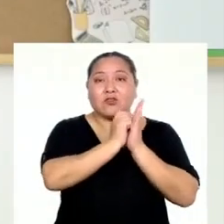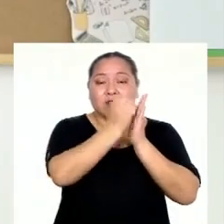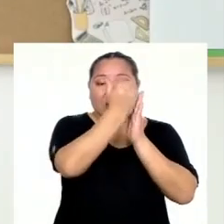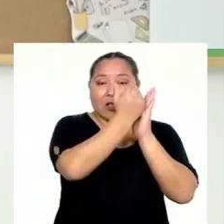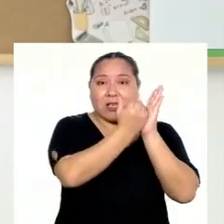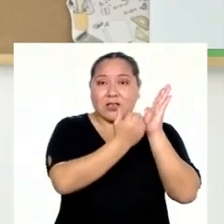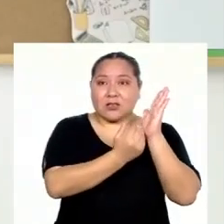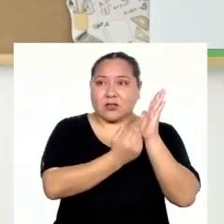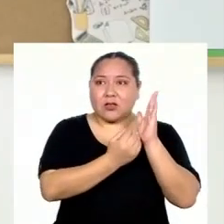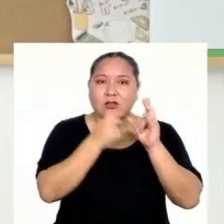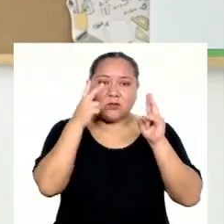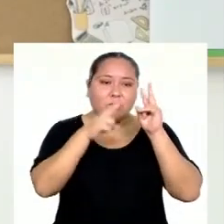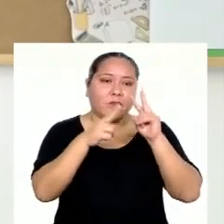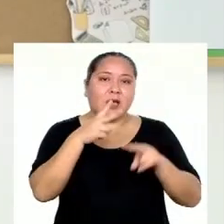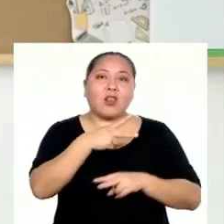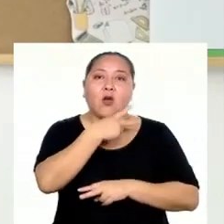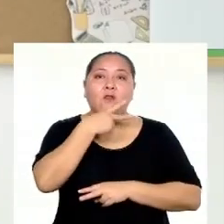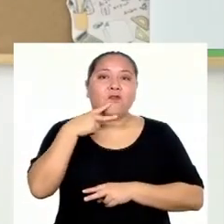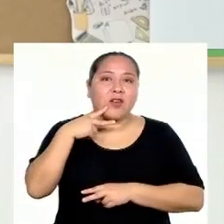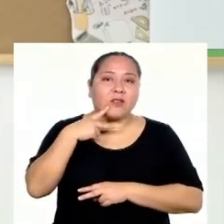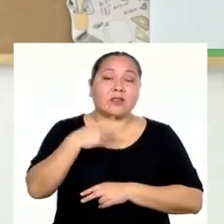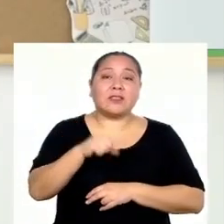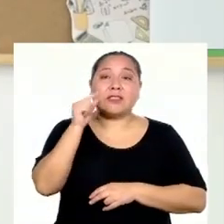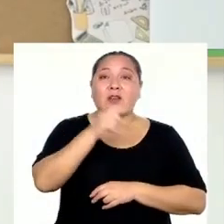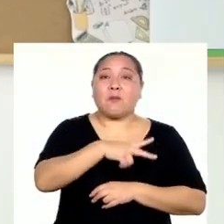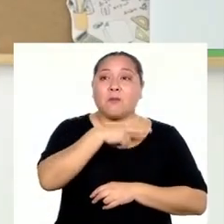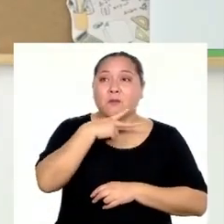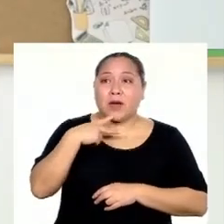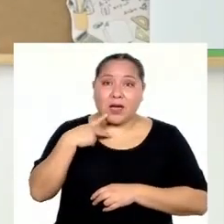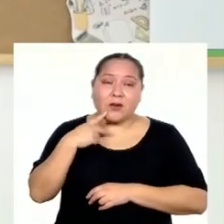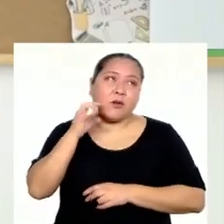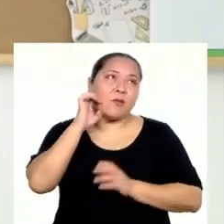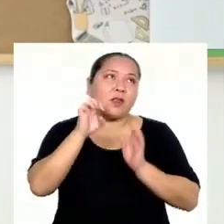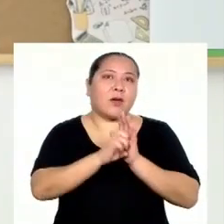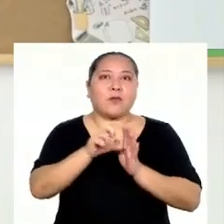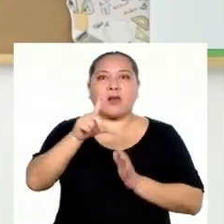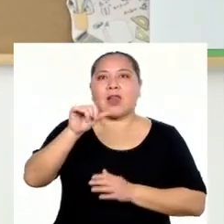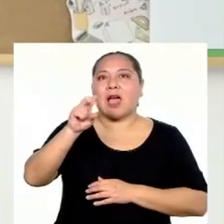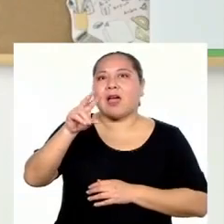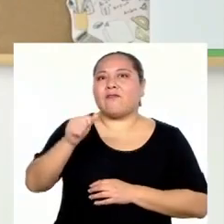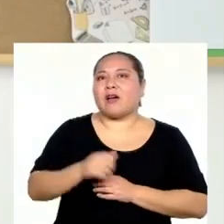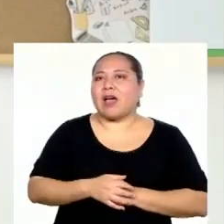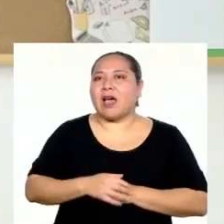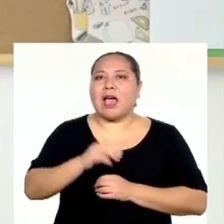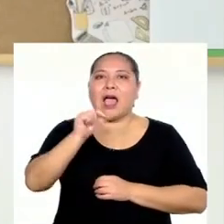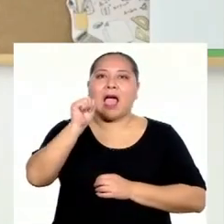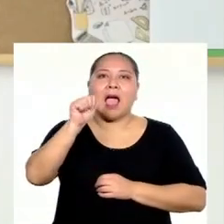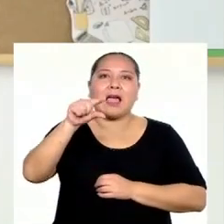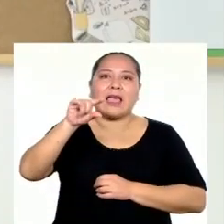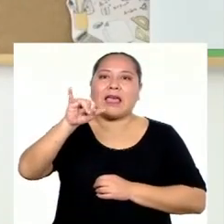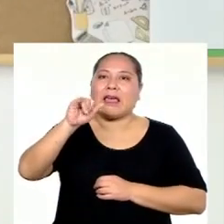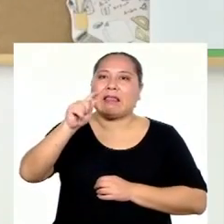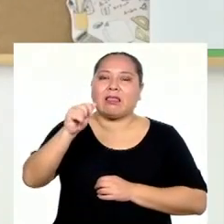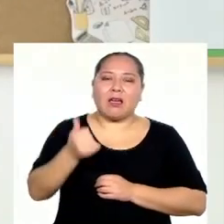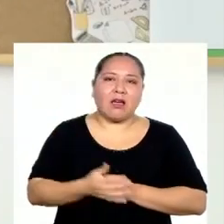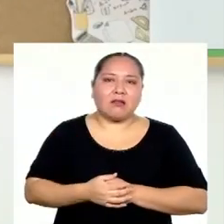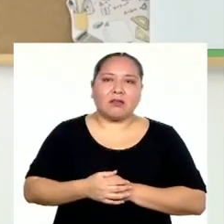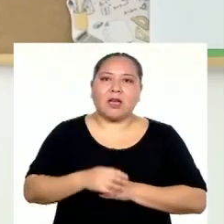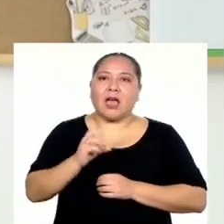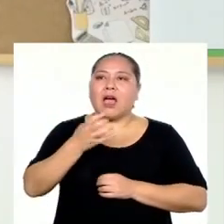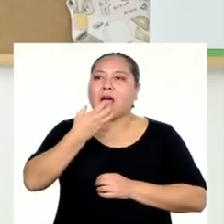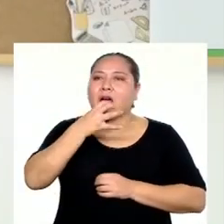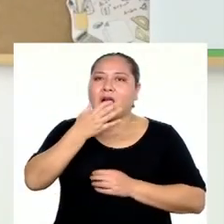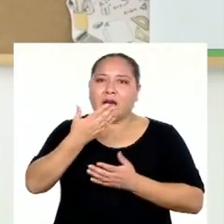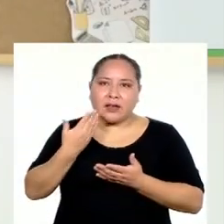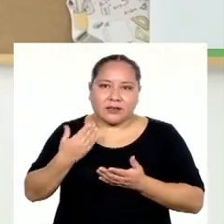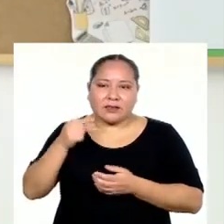instructivo es revisar los verbos. Si usan verbos imperativos como lava, agita, precalienta, le están dando instrucciones a